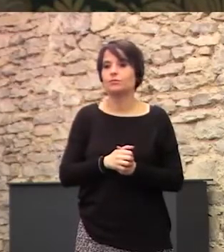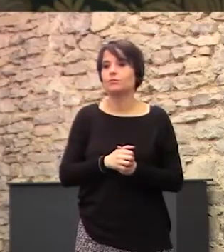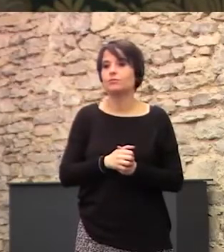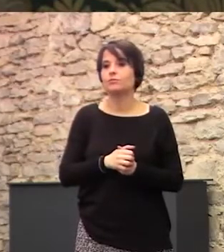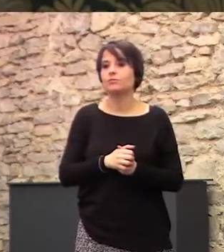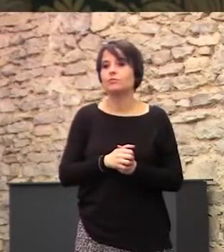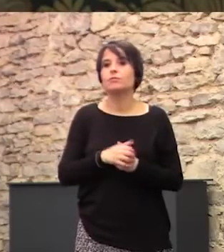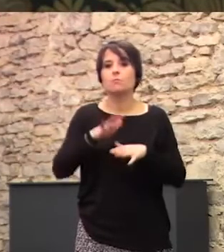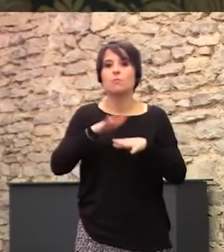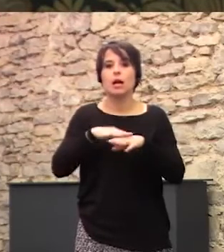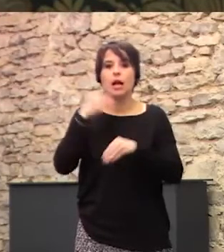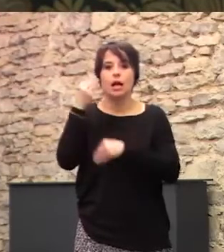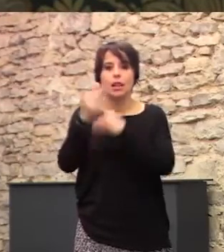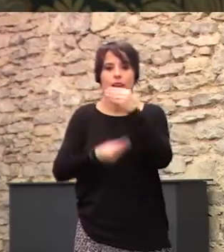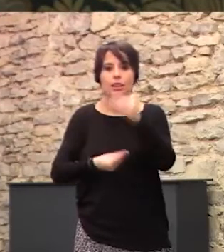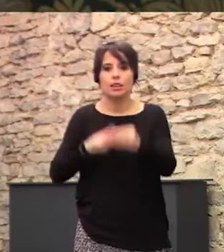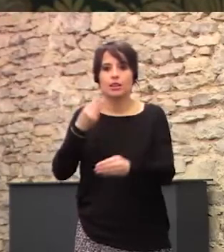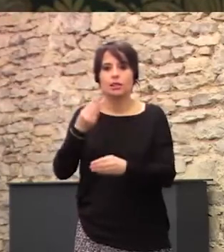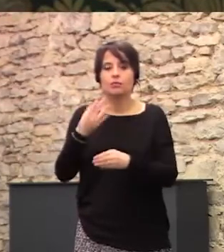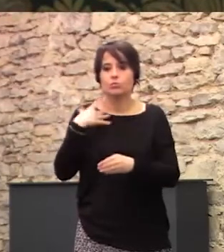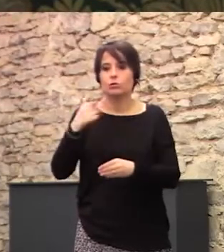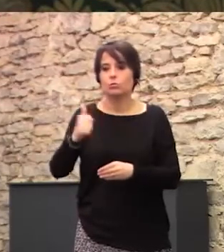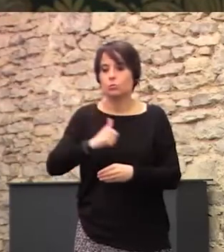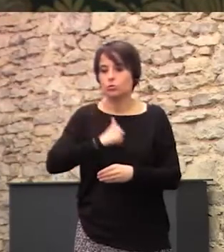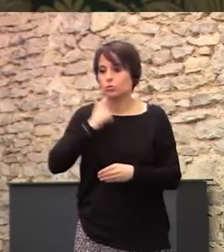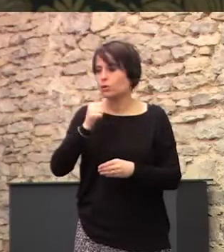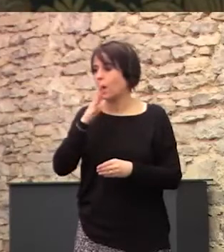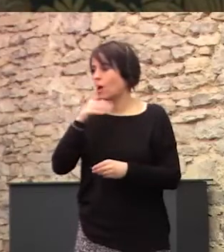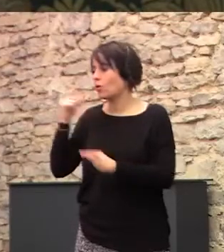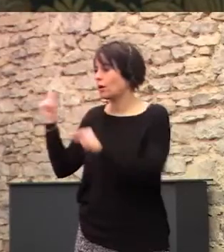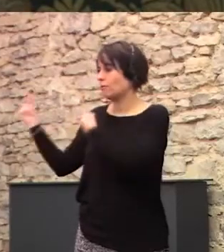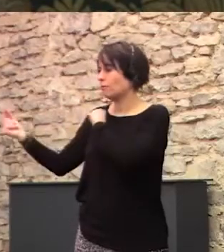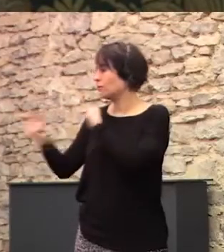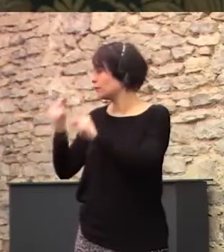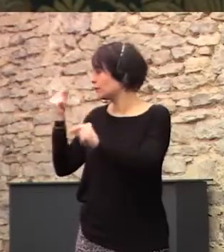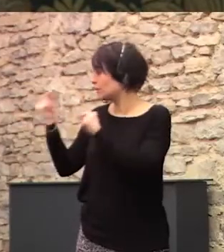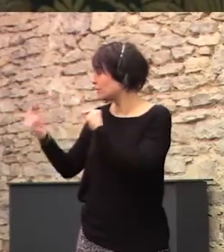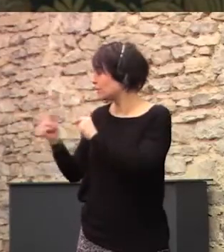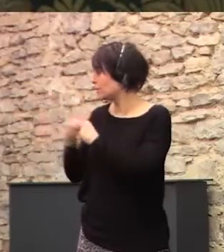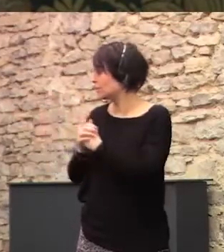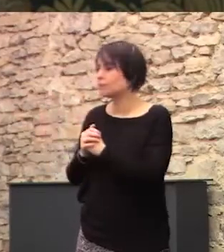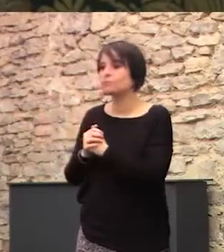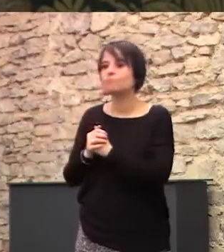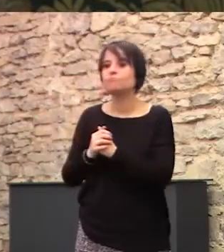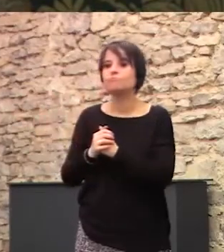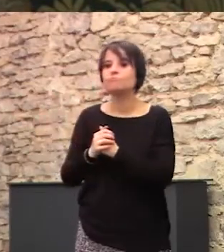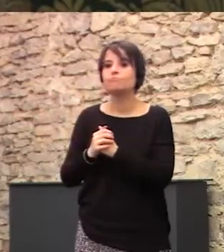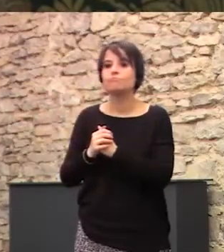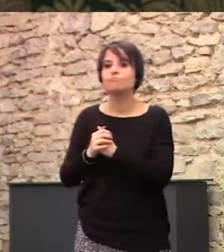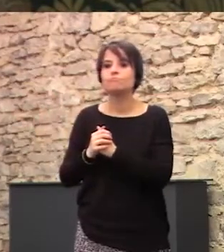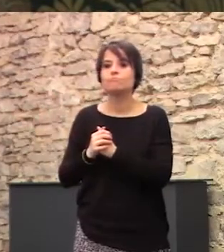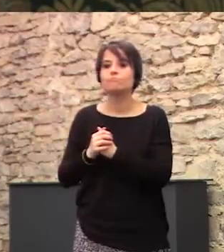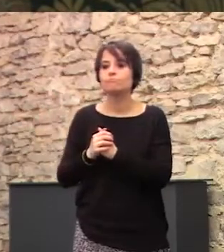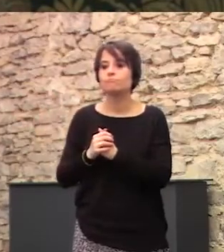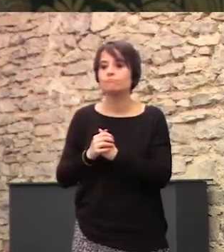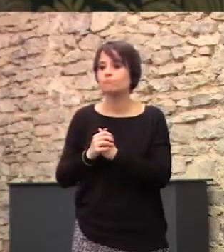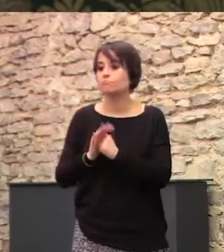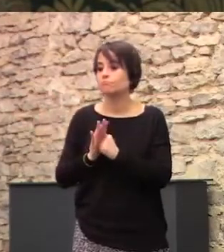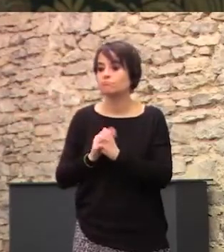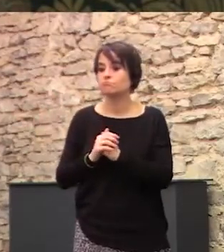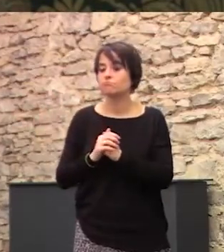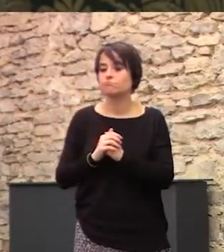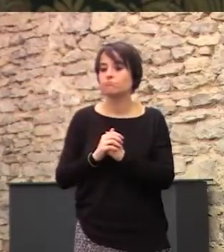para hacerlo. Abro el debate ahora. Las palabras, por favor.